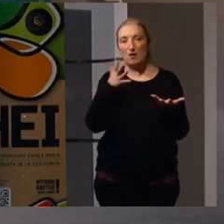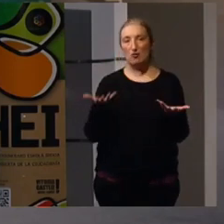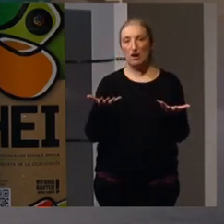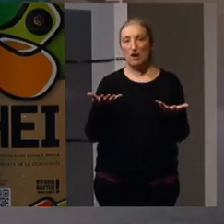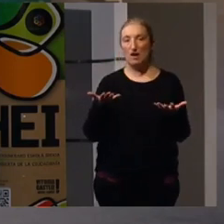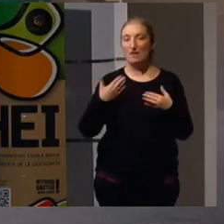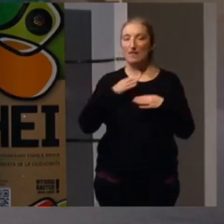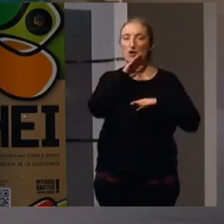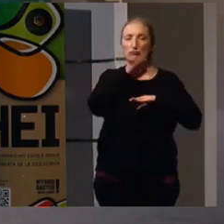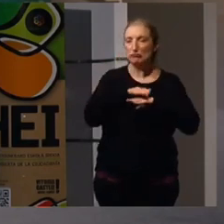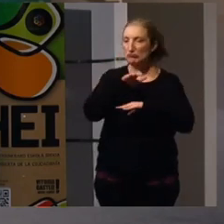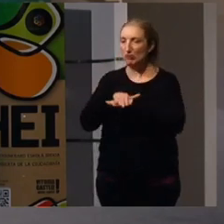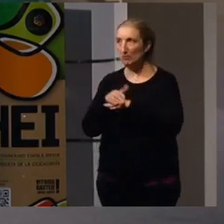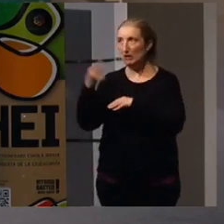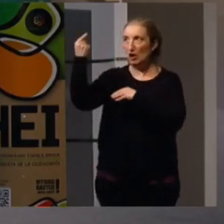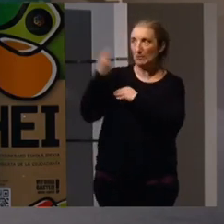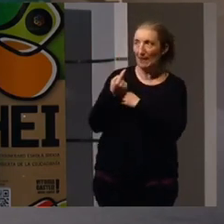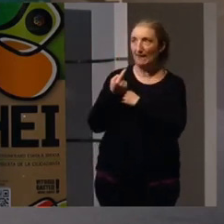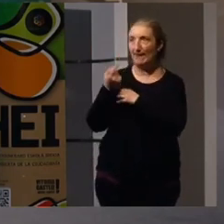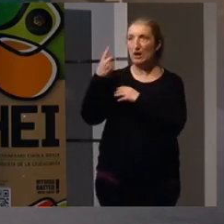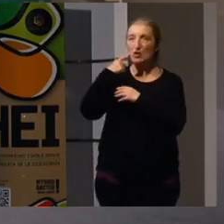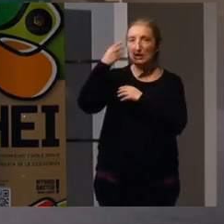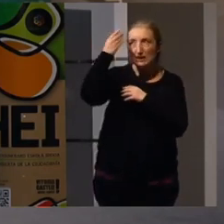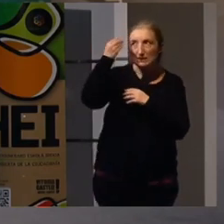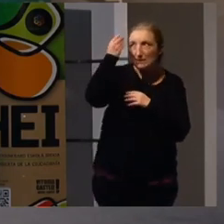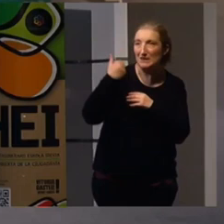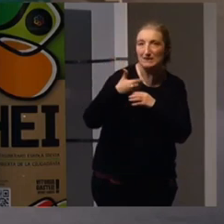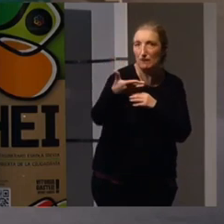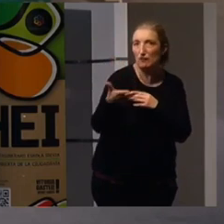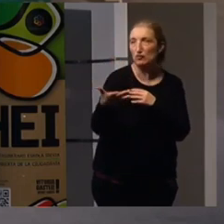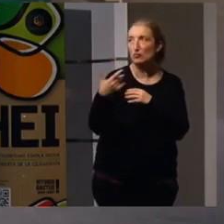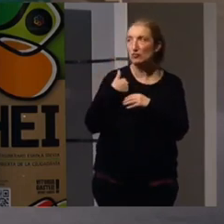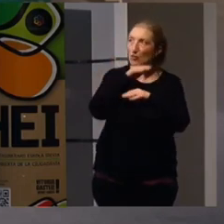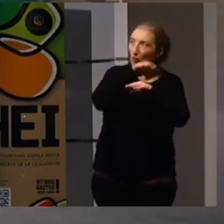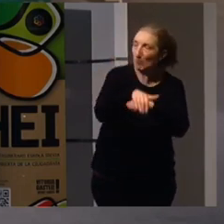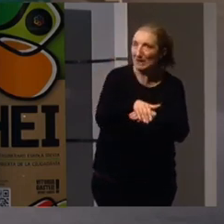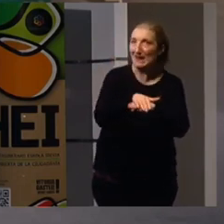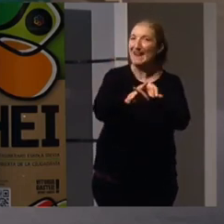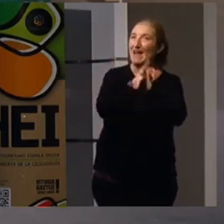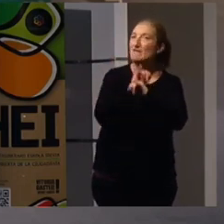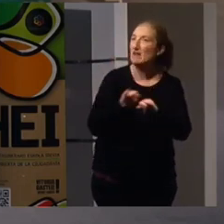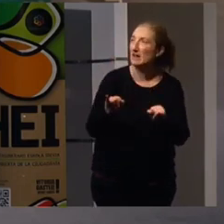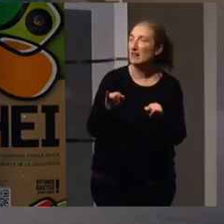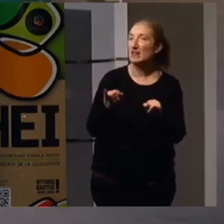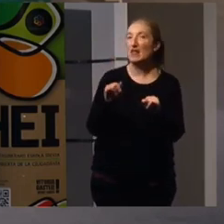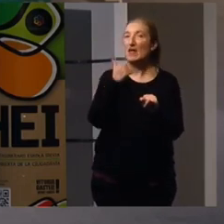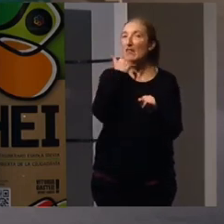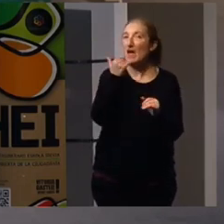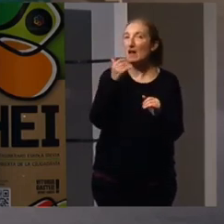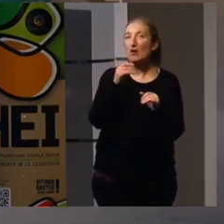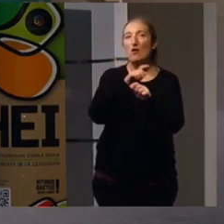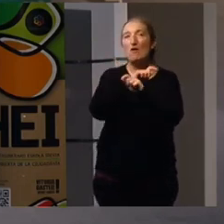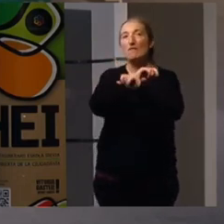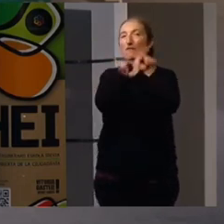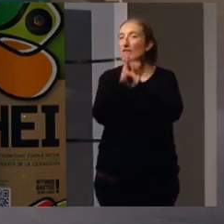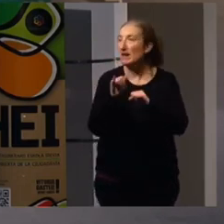corriente de cumplir esas expectativas, entramos en la tiranía de alcanzar la felicidad, nos ponen un montón de cosas